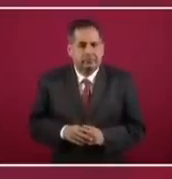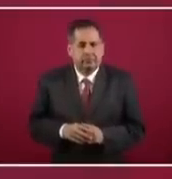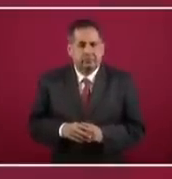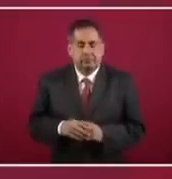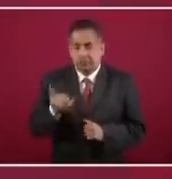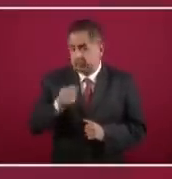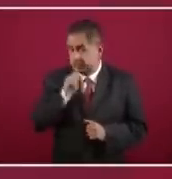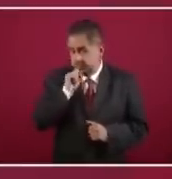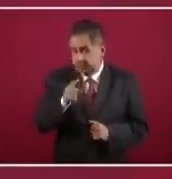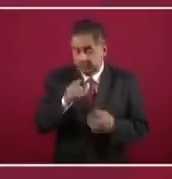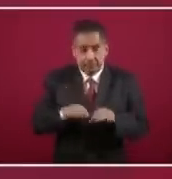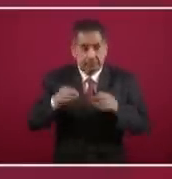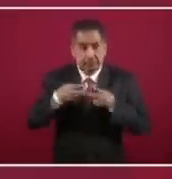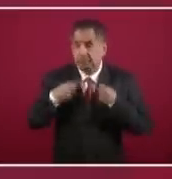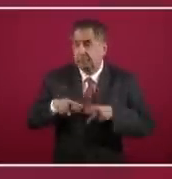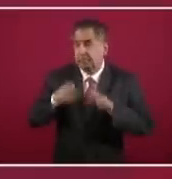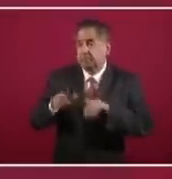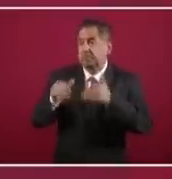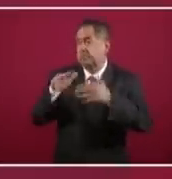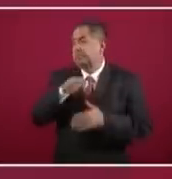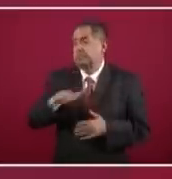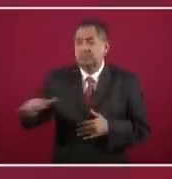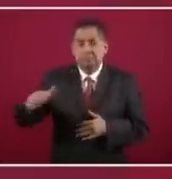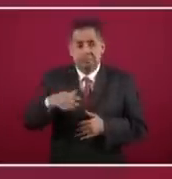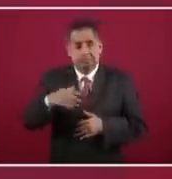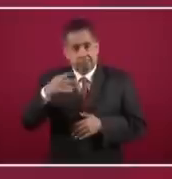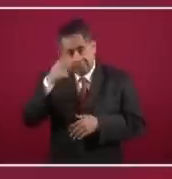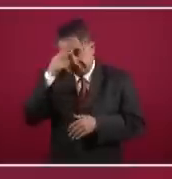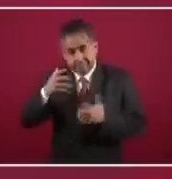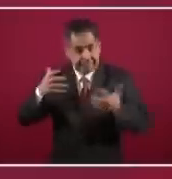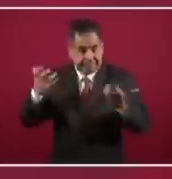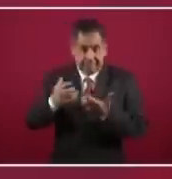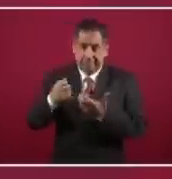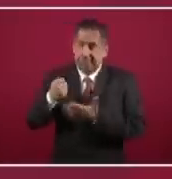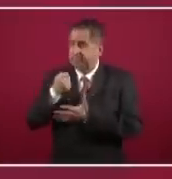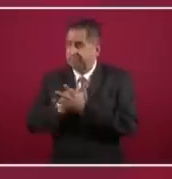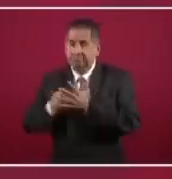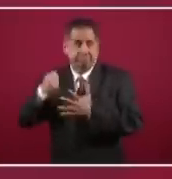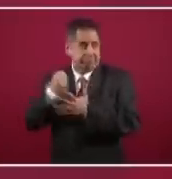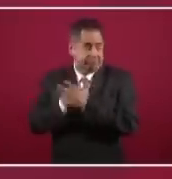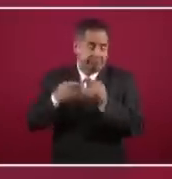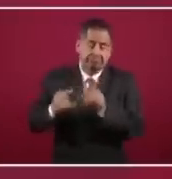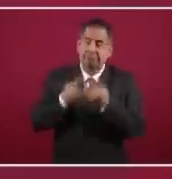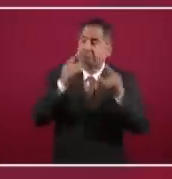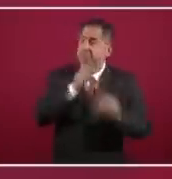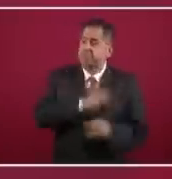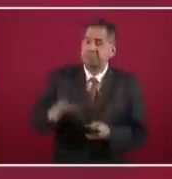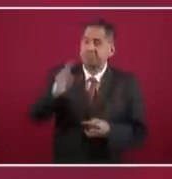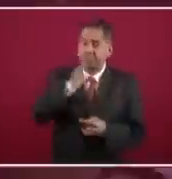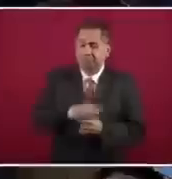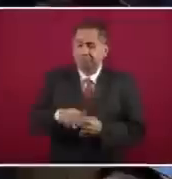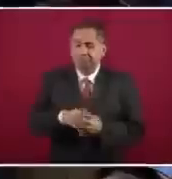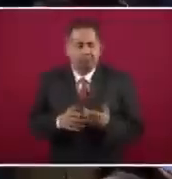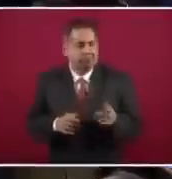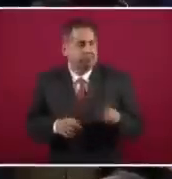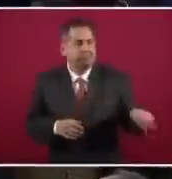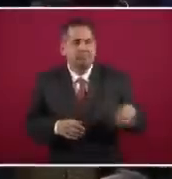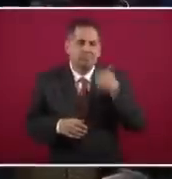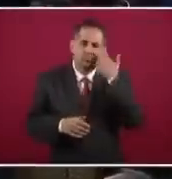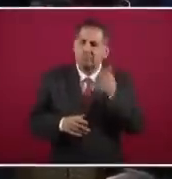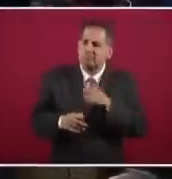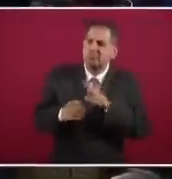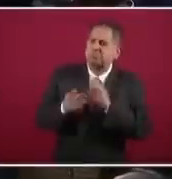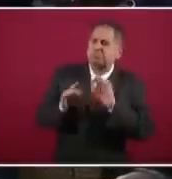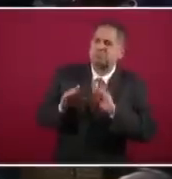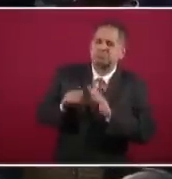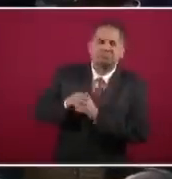y sobre todo el pueblo de México en sus gestas históricas, un desconocimiento completo de la historia,